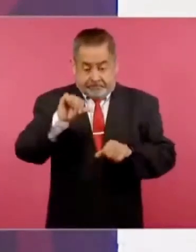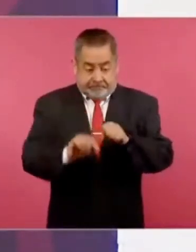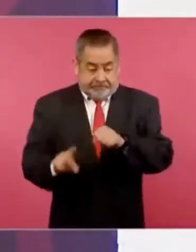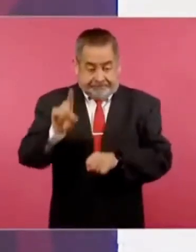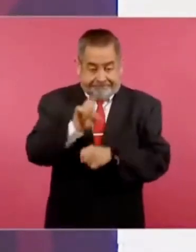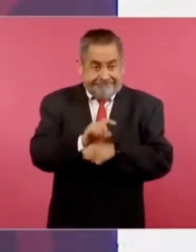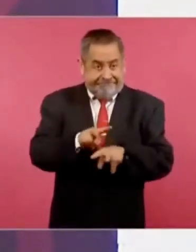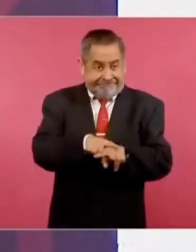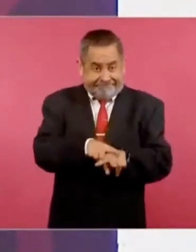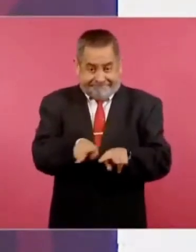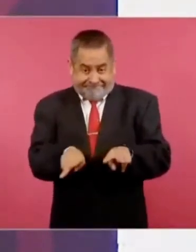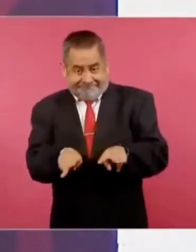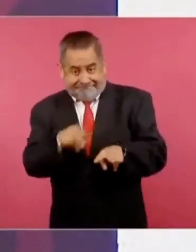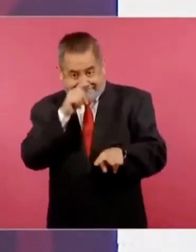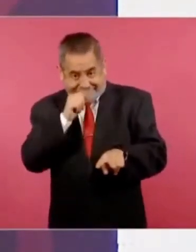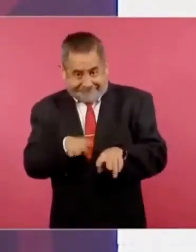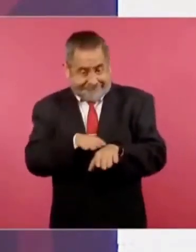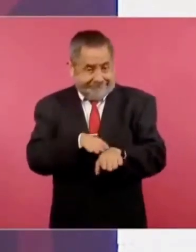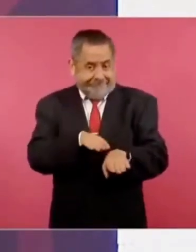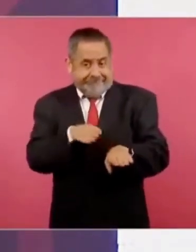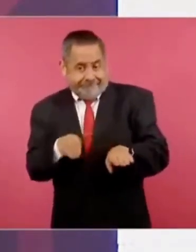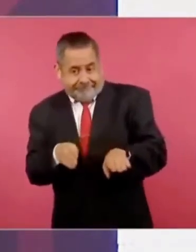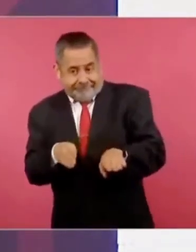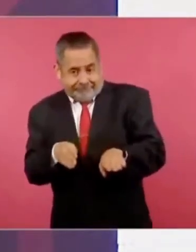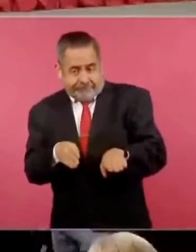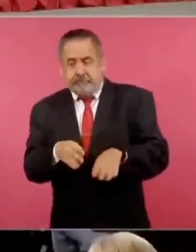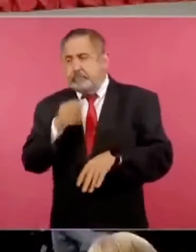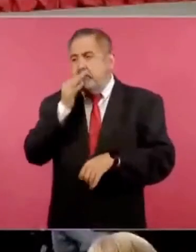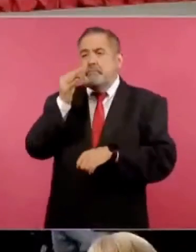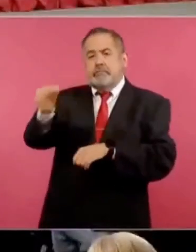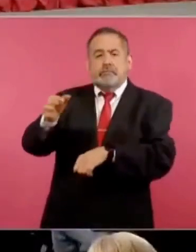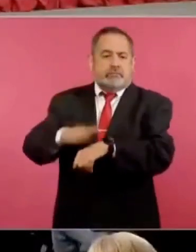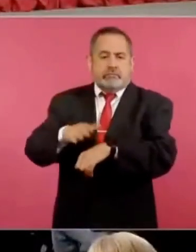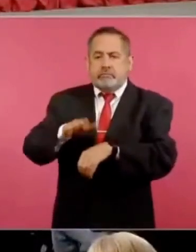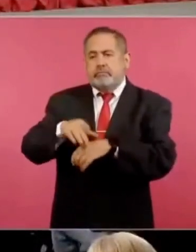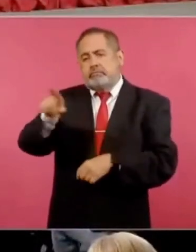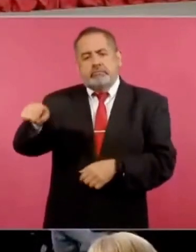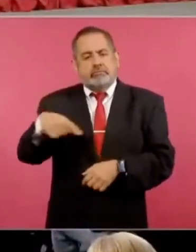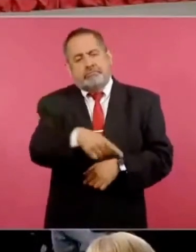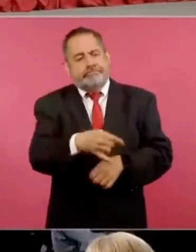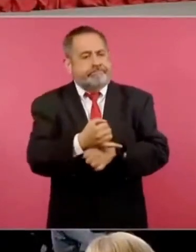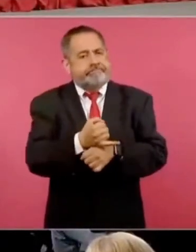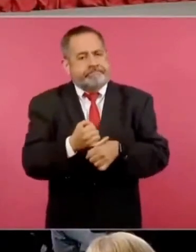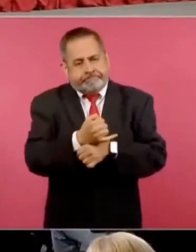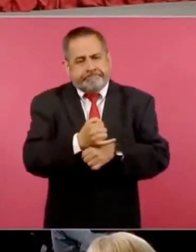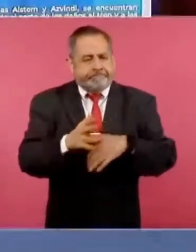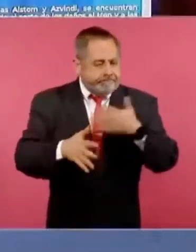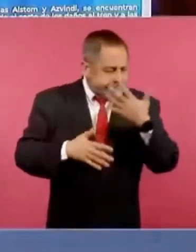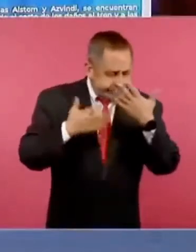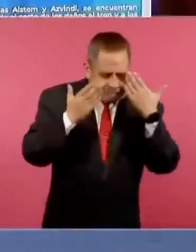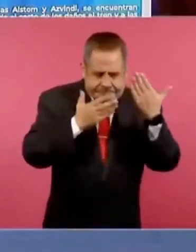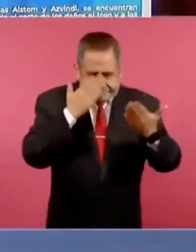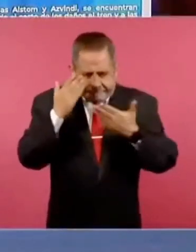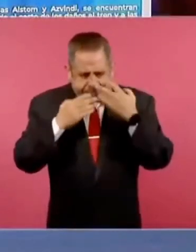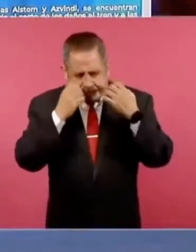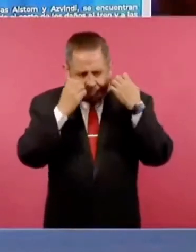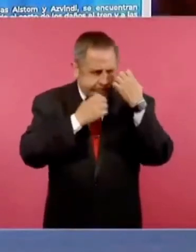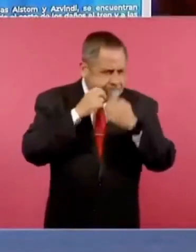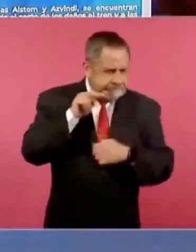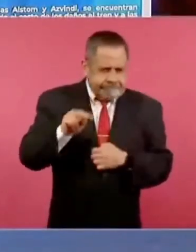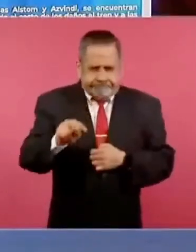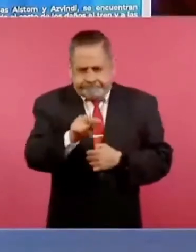madrugada de del día que sucedieron los hechos Entonces ha estado realizando investigaciones haciendo peritajes